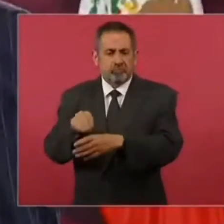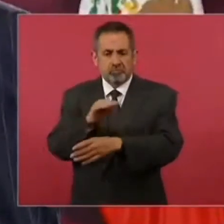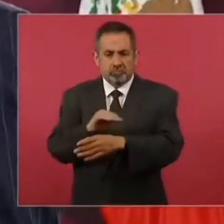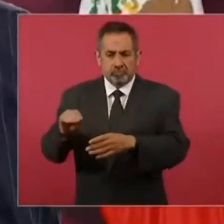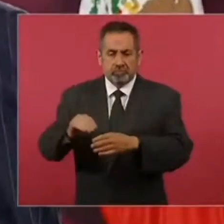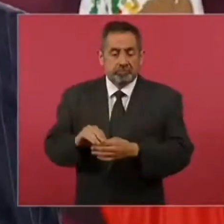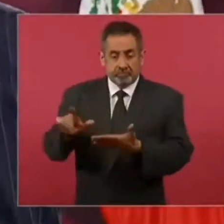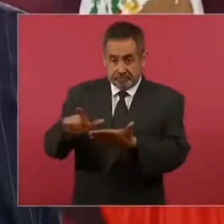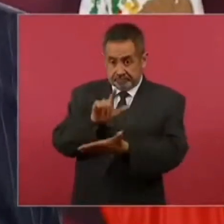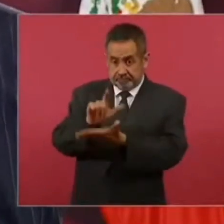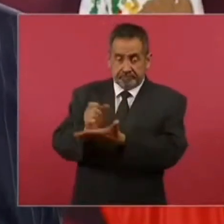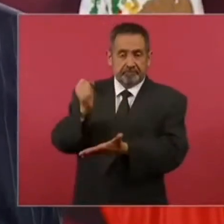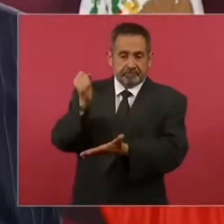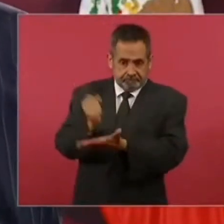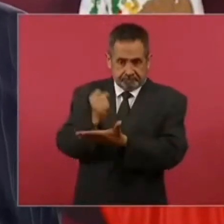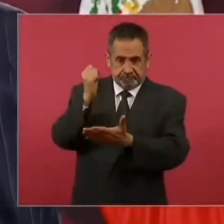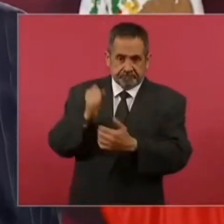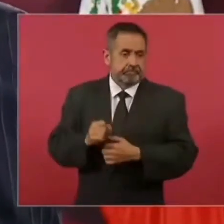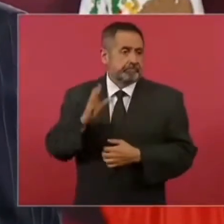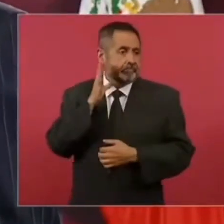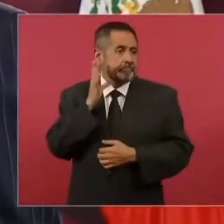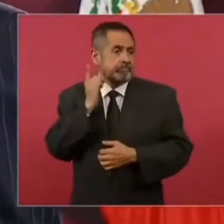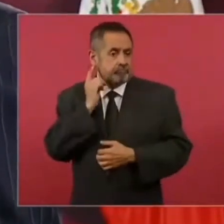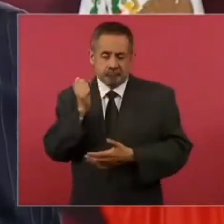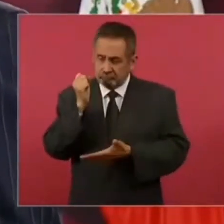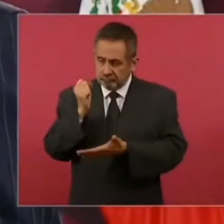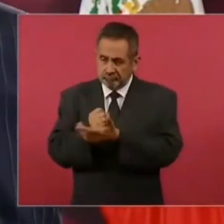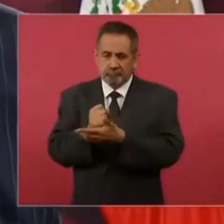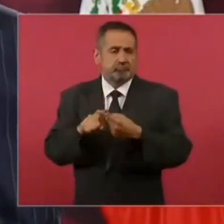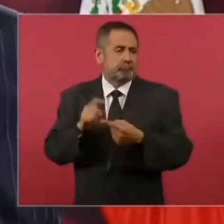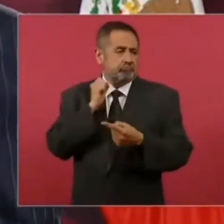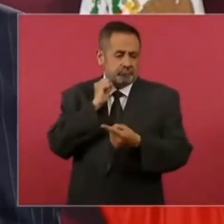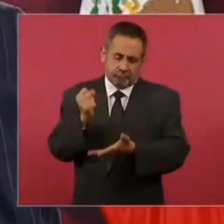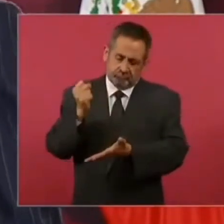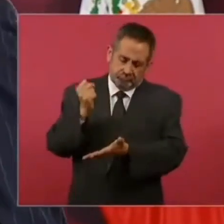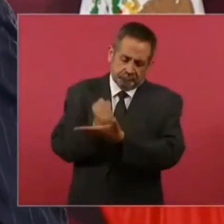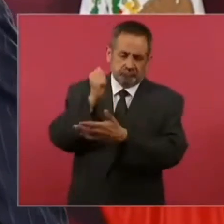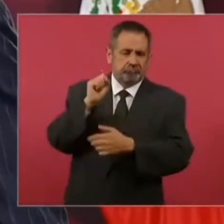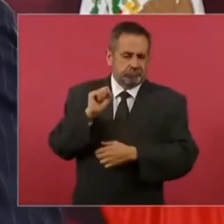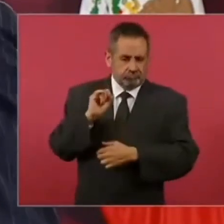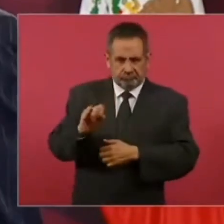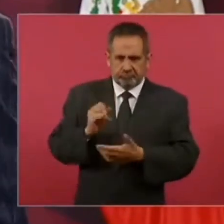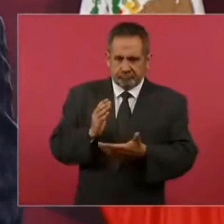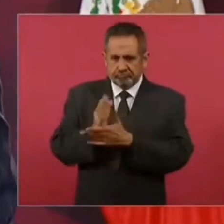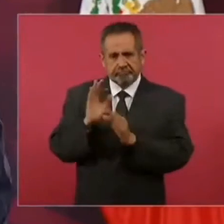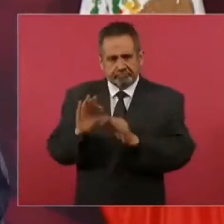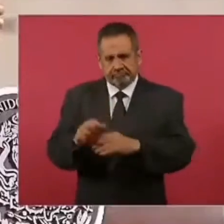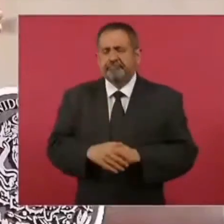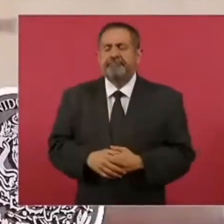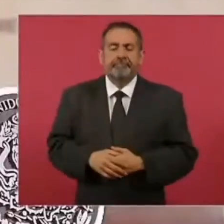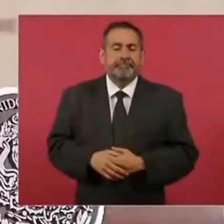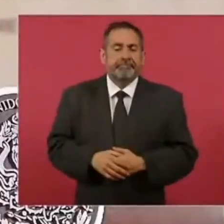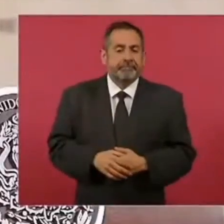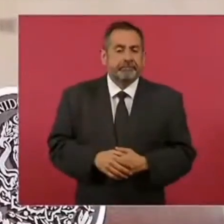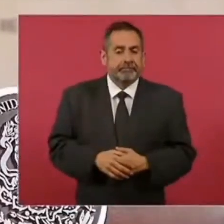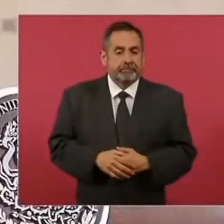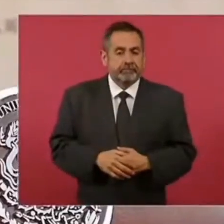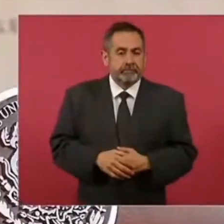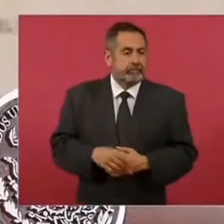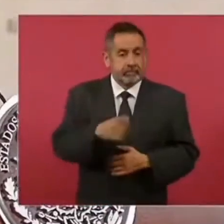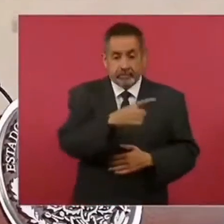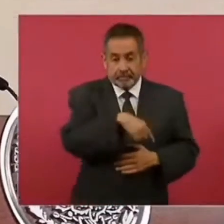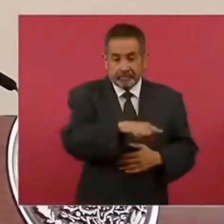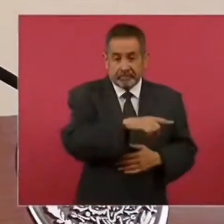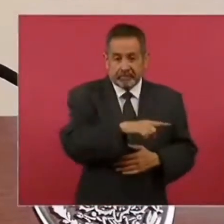Se aprobó la ley en el Congreso, Cámara de Diputados, Cámara de Senadores, y la